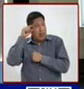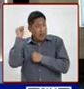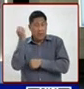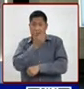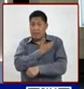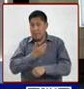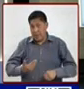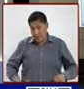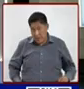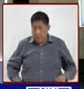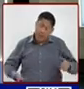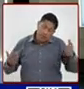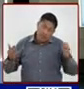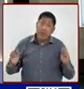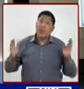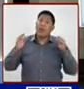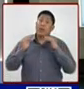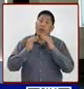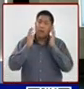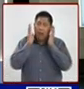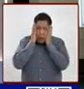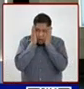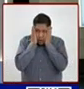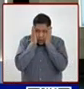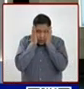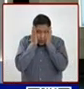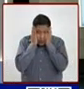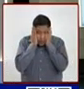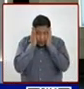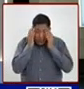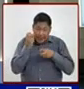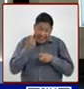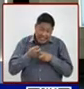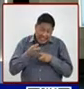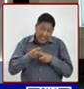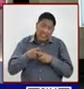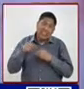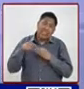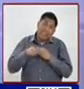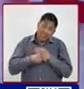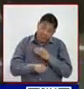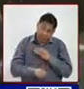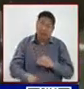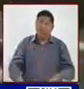Arce Catacora. Y evidentemente La Paz ha vivido un día complicado.